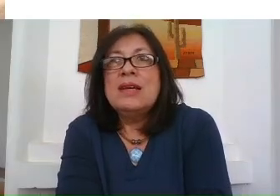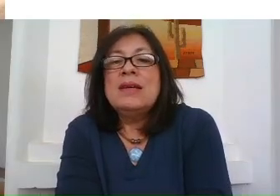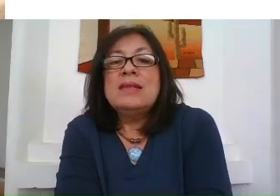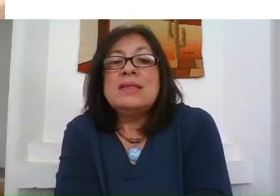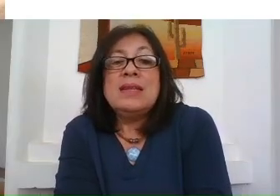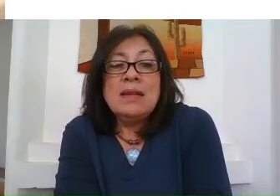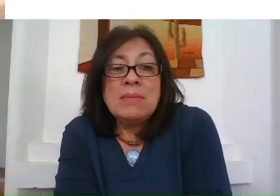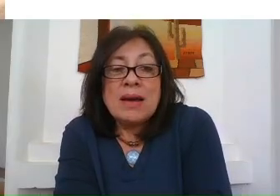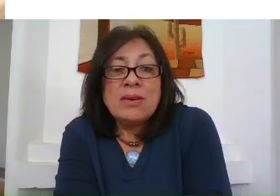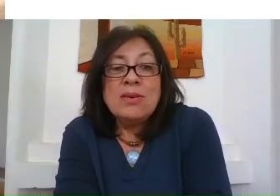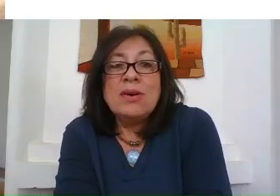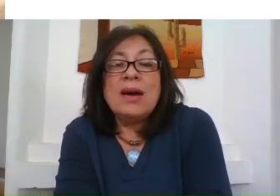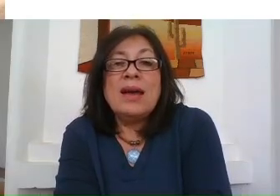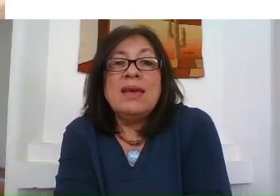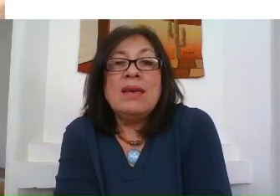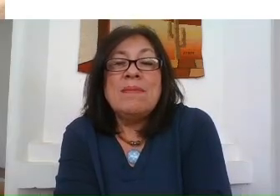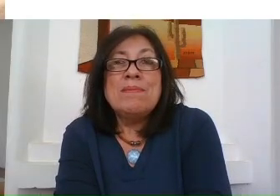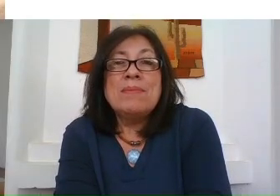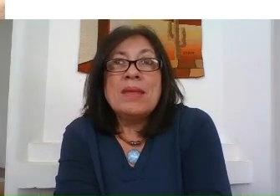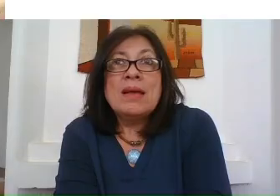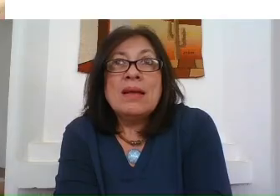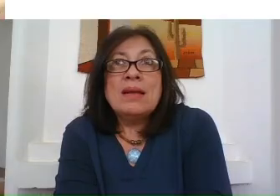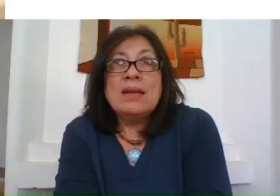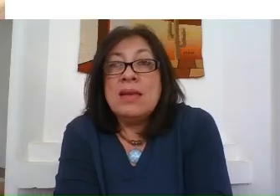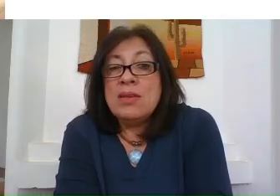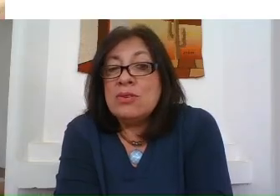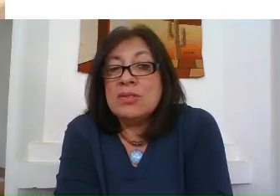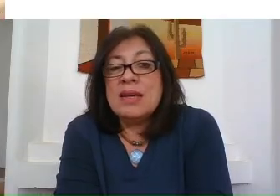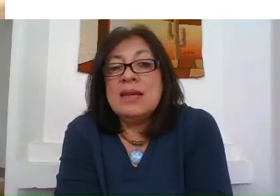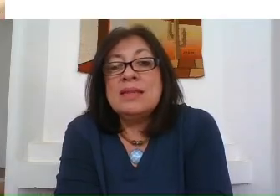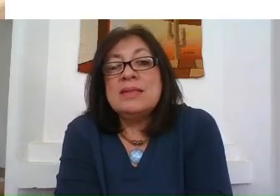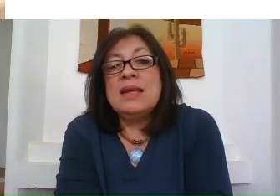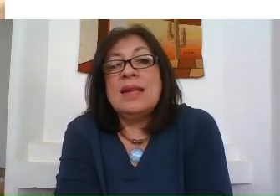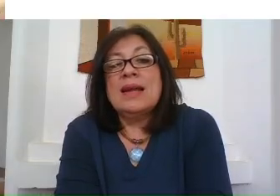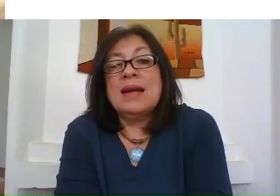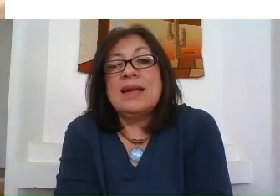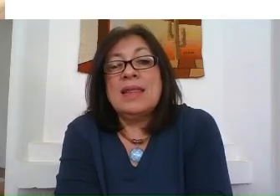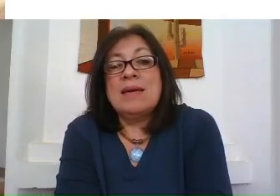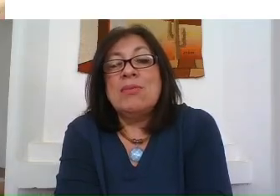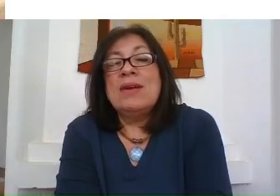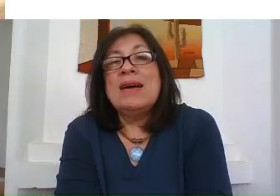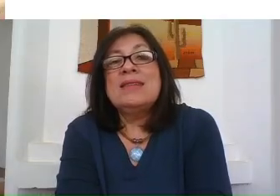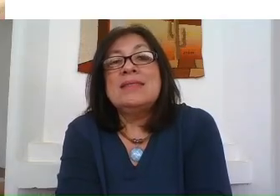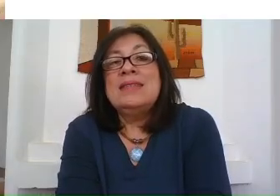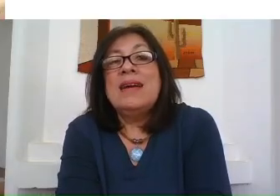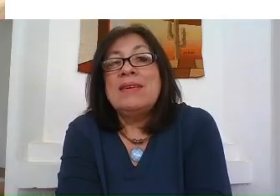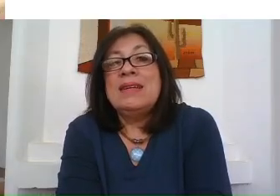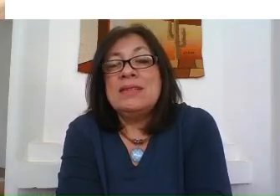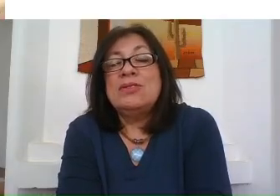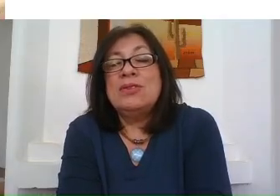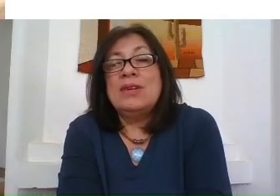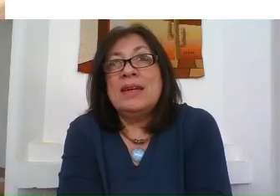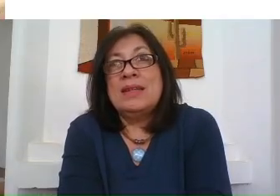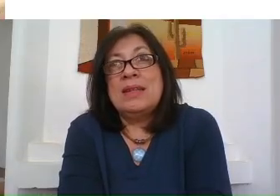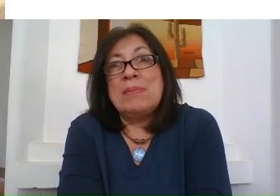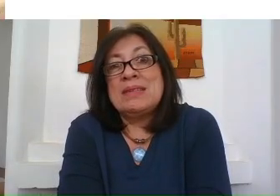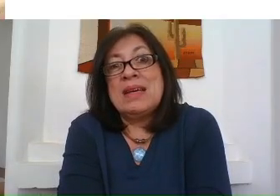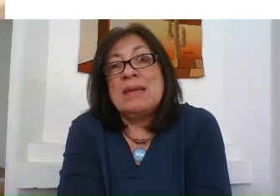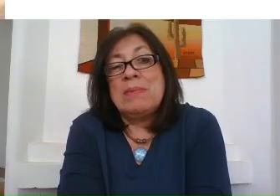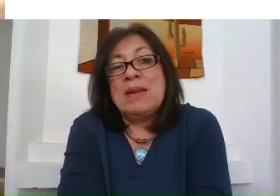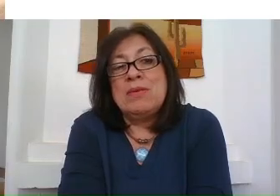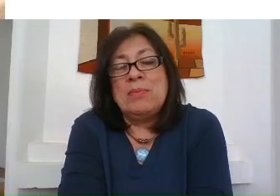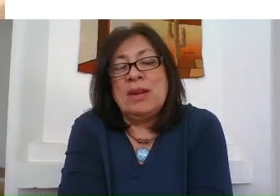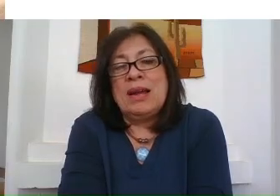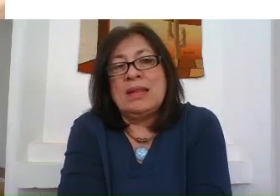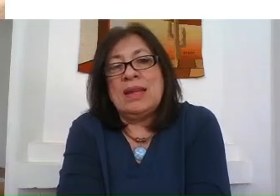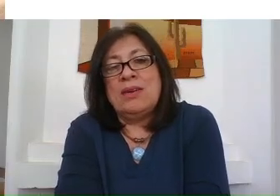niños. Sin embargo, hay niños que se largan a deambular sin haber hecho este